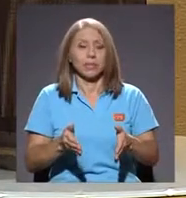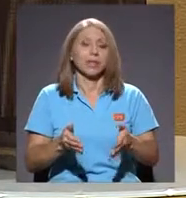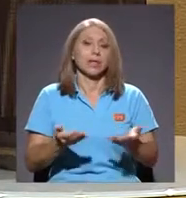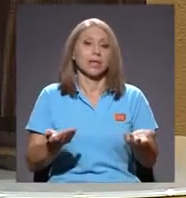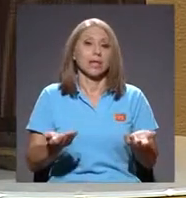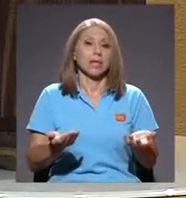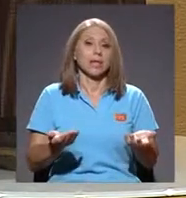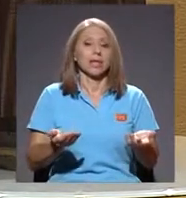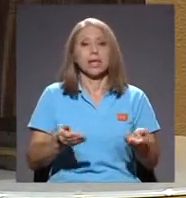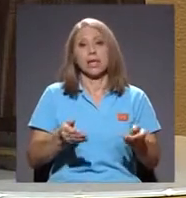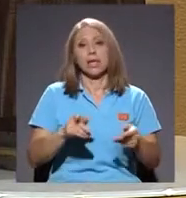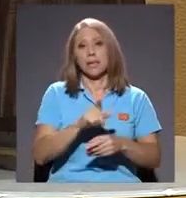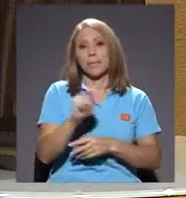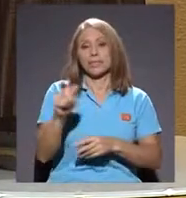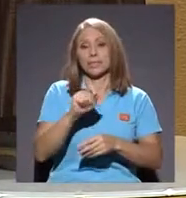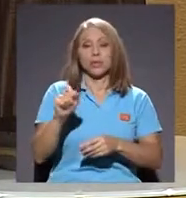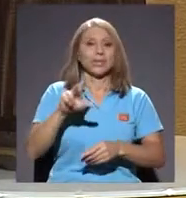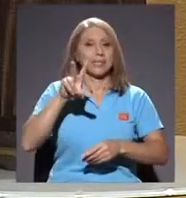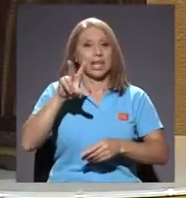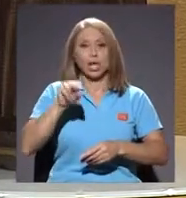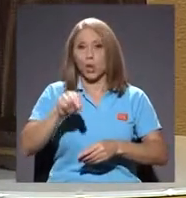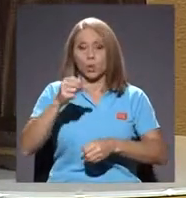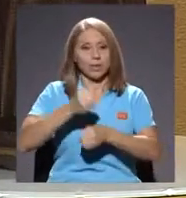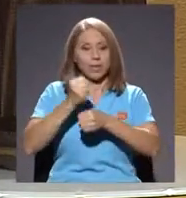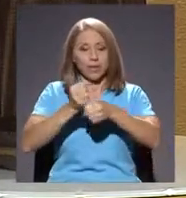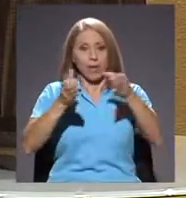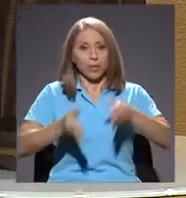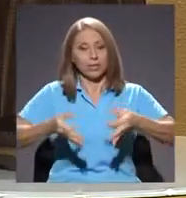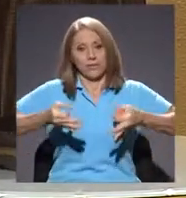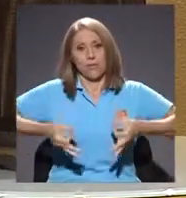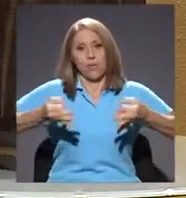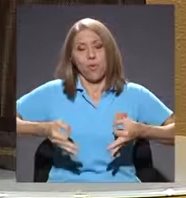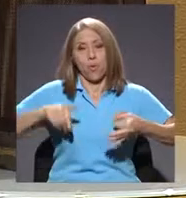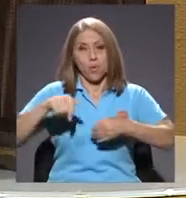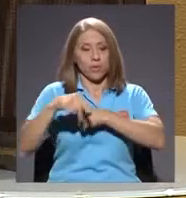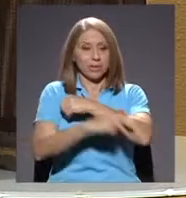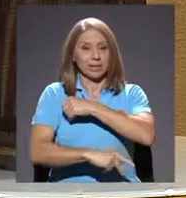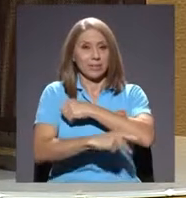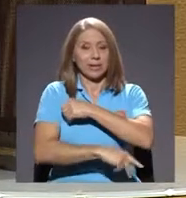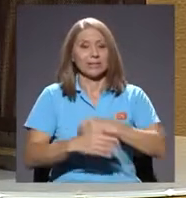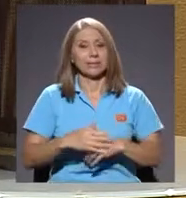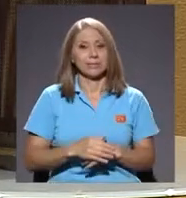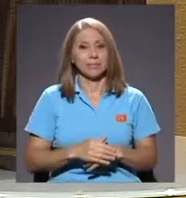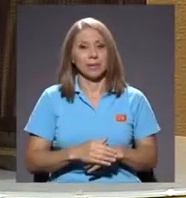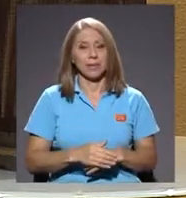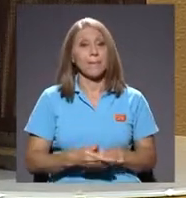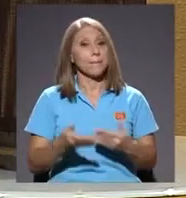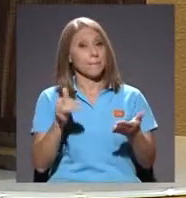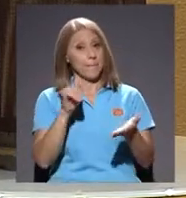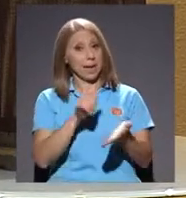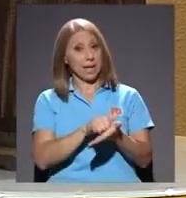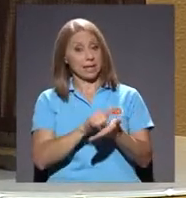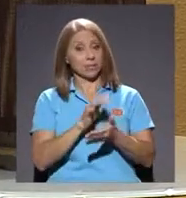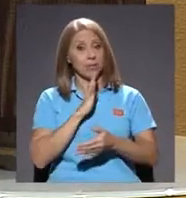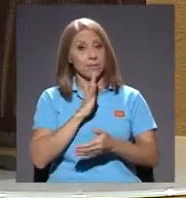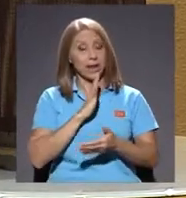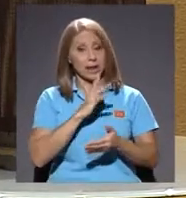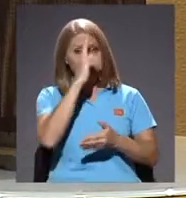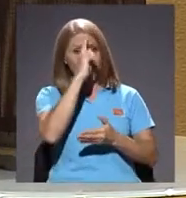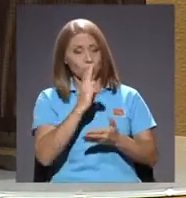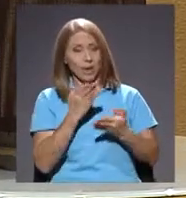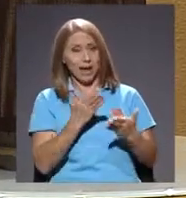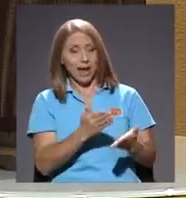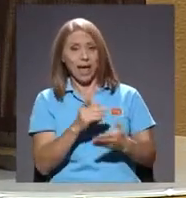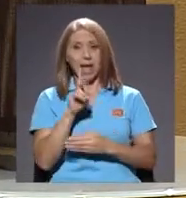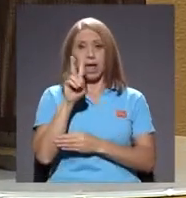los no trabajadores formales de este país y para eso tengo el privilegio de tener con nosotros a